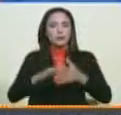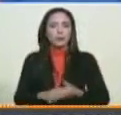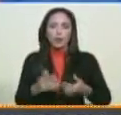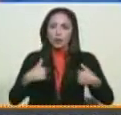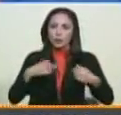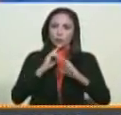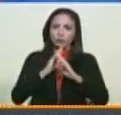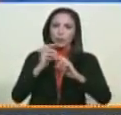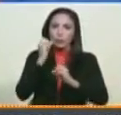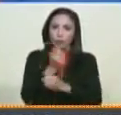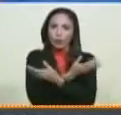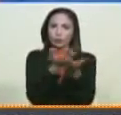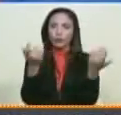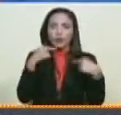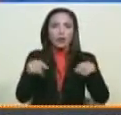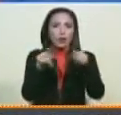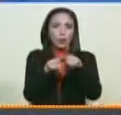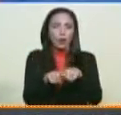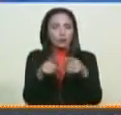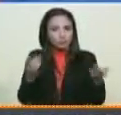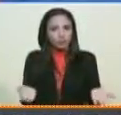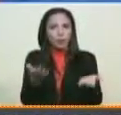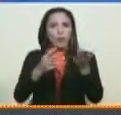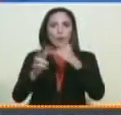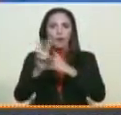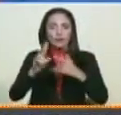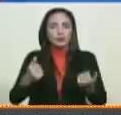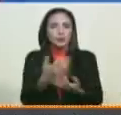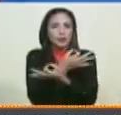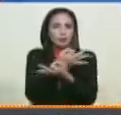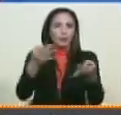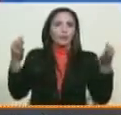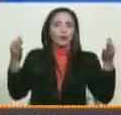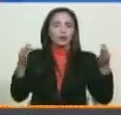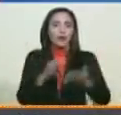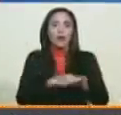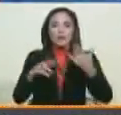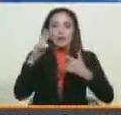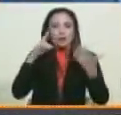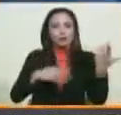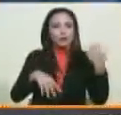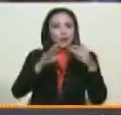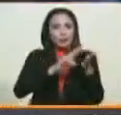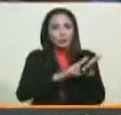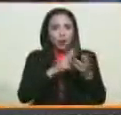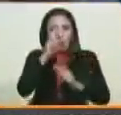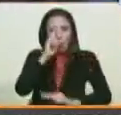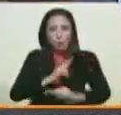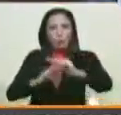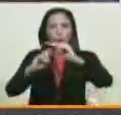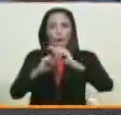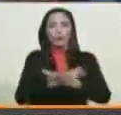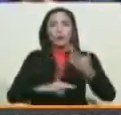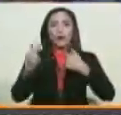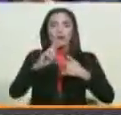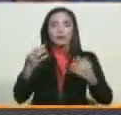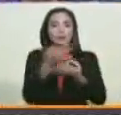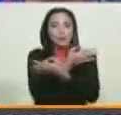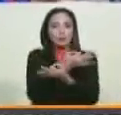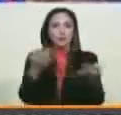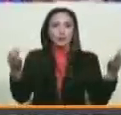digo a ustedes que están formados para Venezuela la grande, para Venezuela la heroica, para la Venezuela potencia,